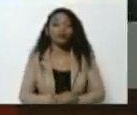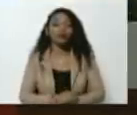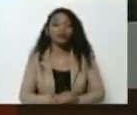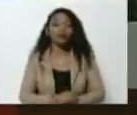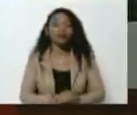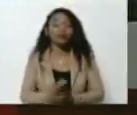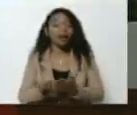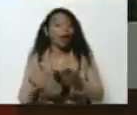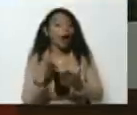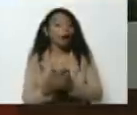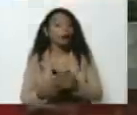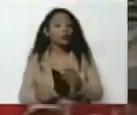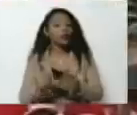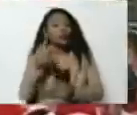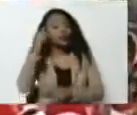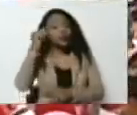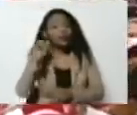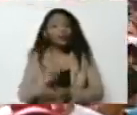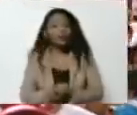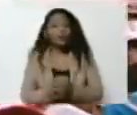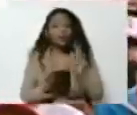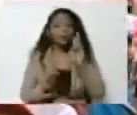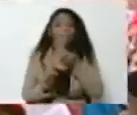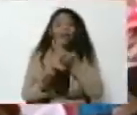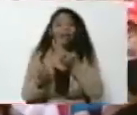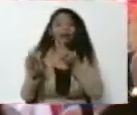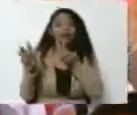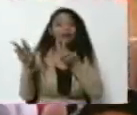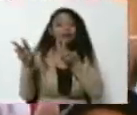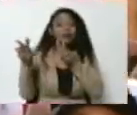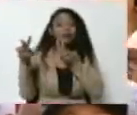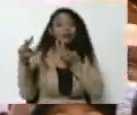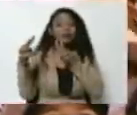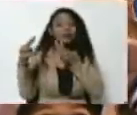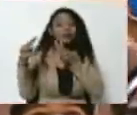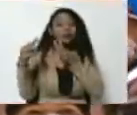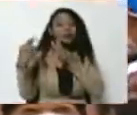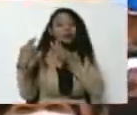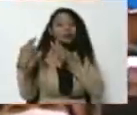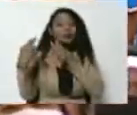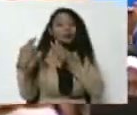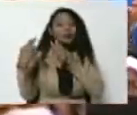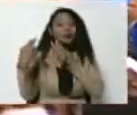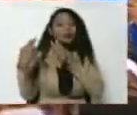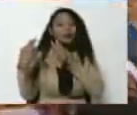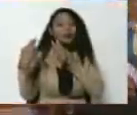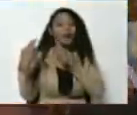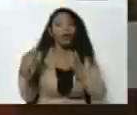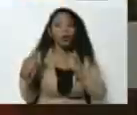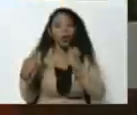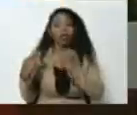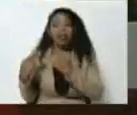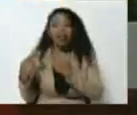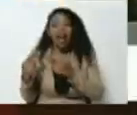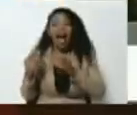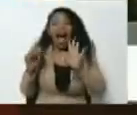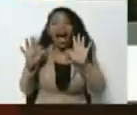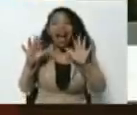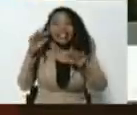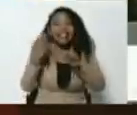hasta que un día vi que sus ojitos se voltearon y yo dije, ¡ay,